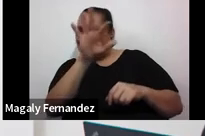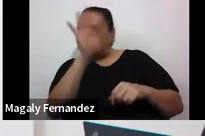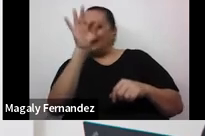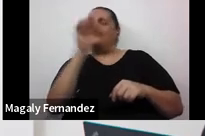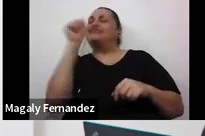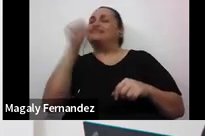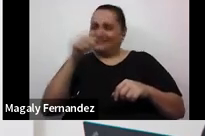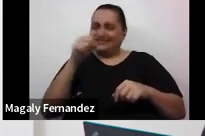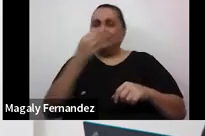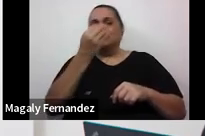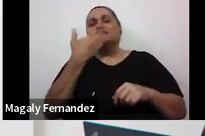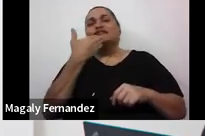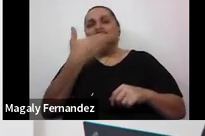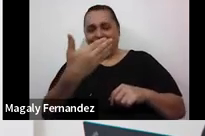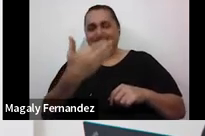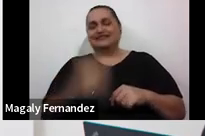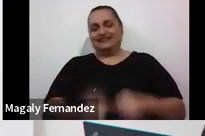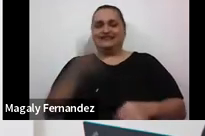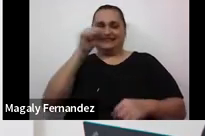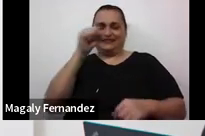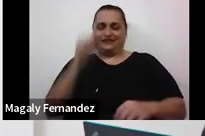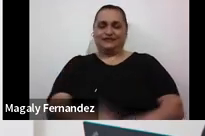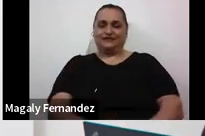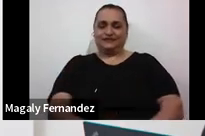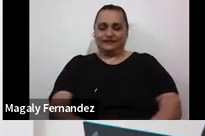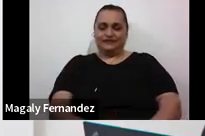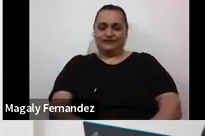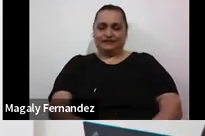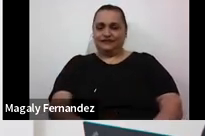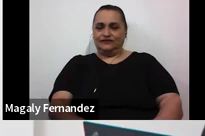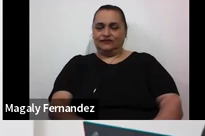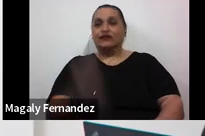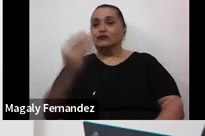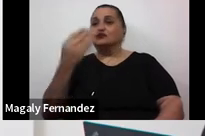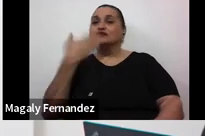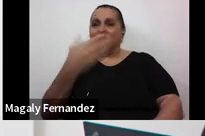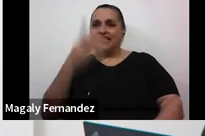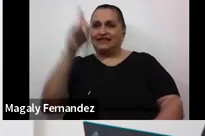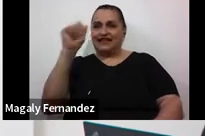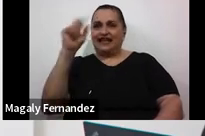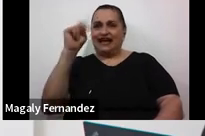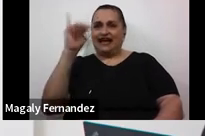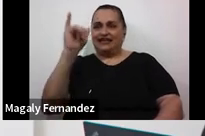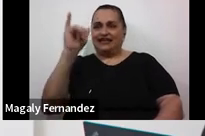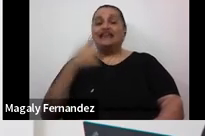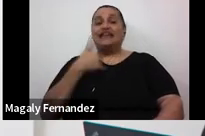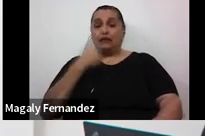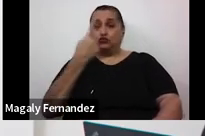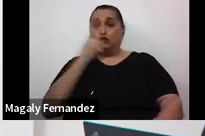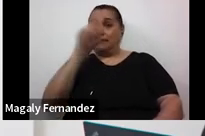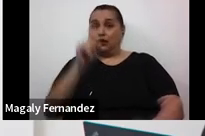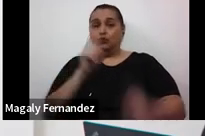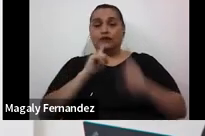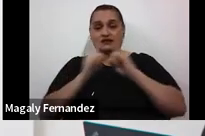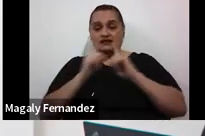no Muchísimas gracias más bien Muchas gracias Dani tenemos una pregunta acá en el chat